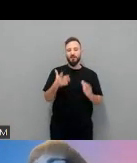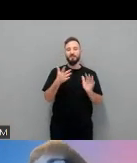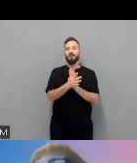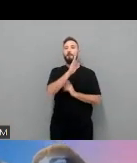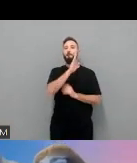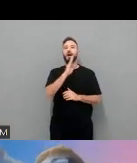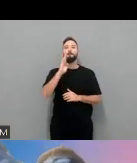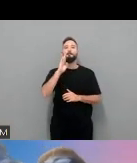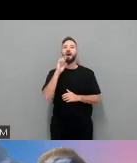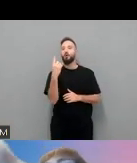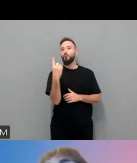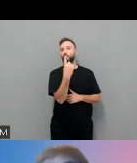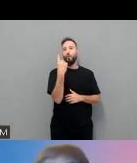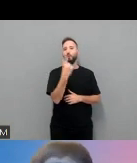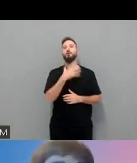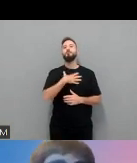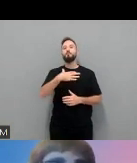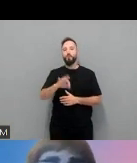monomarentalidad.